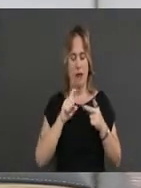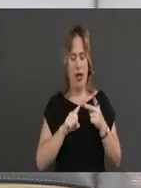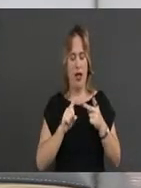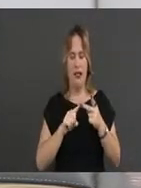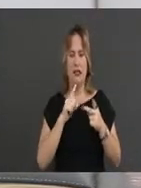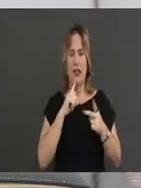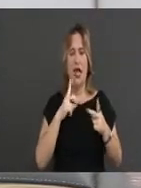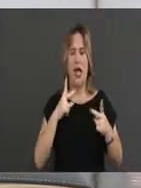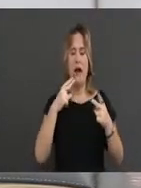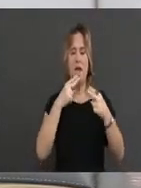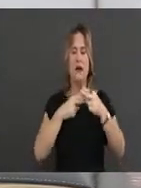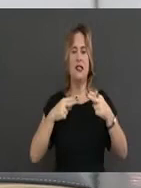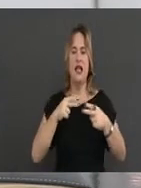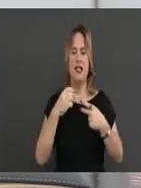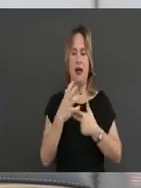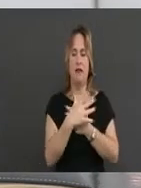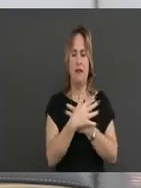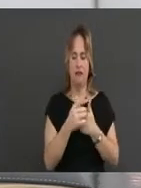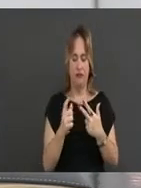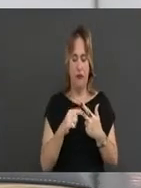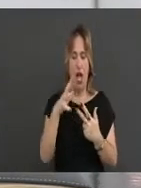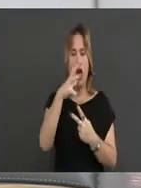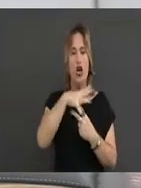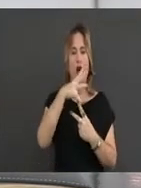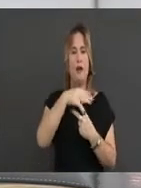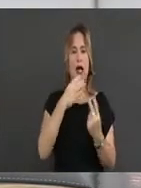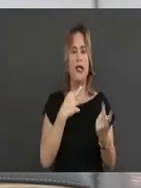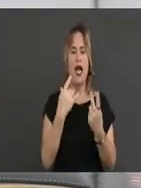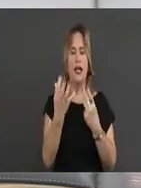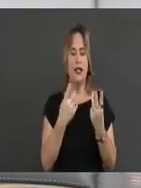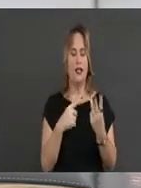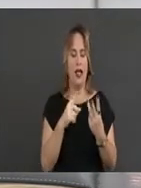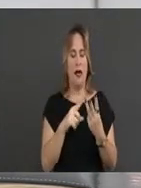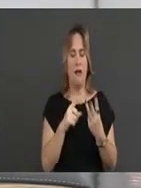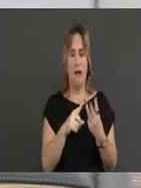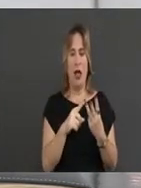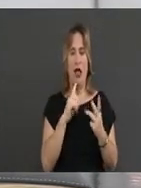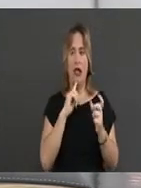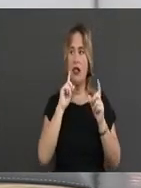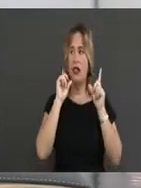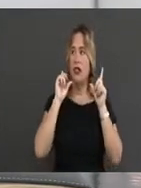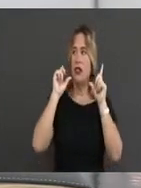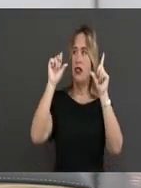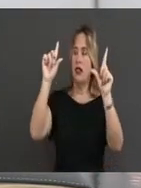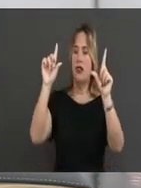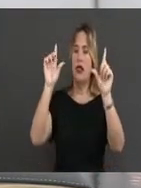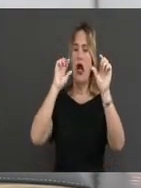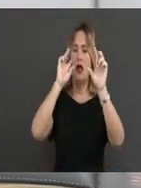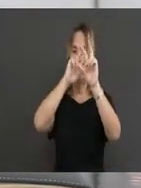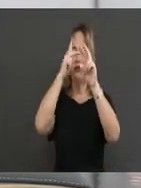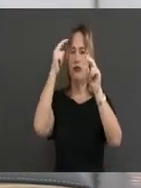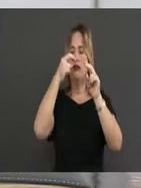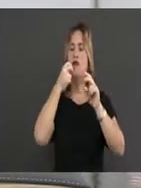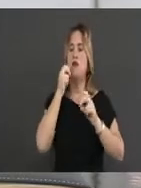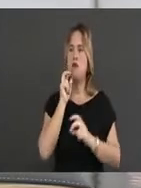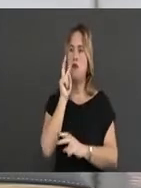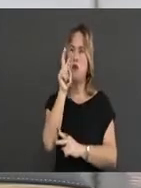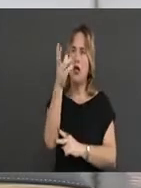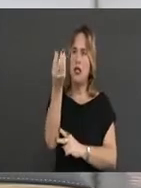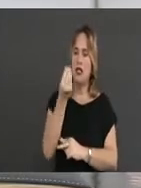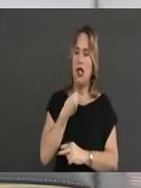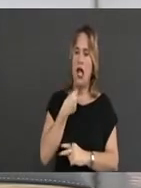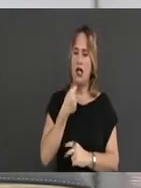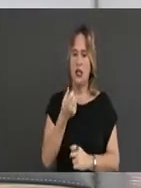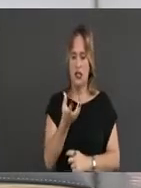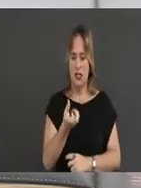Plaza de Armas, en el Copel y a las Enramadas. Uh-huh. Está la señalización allí, bueno, de la posibilidad de recibir el servicio de